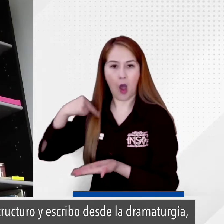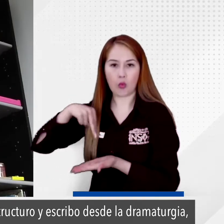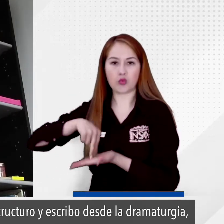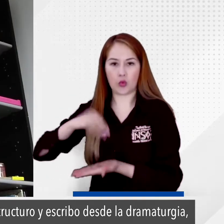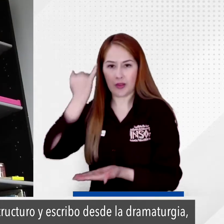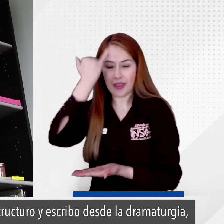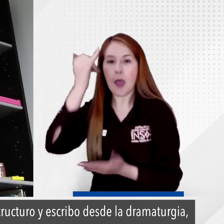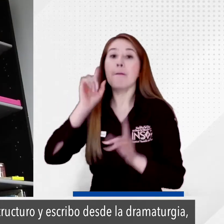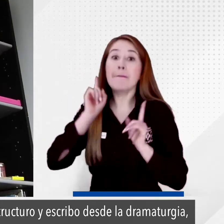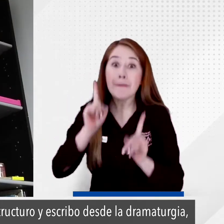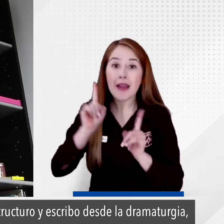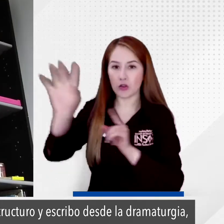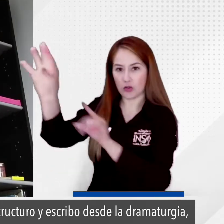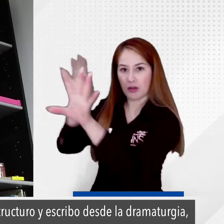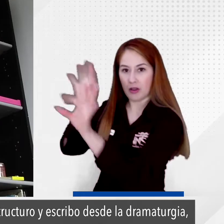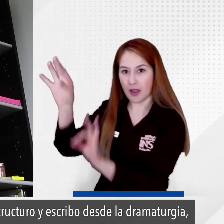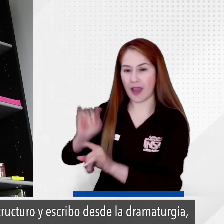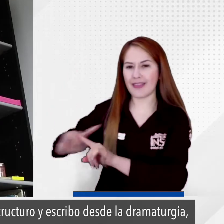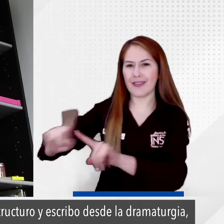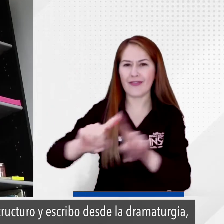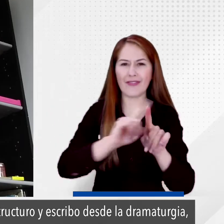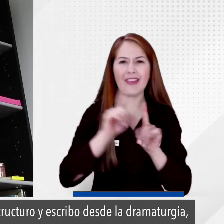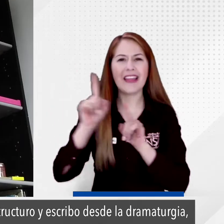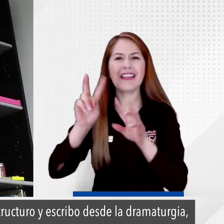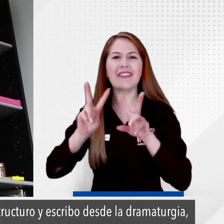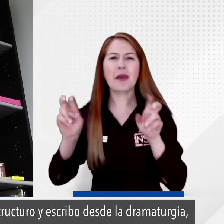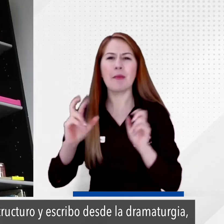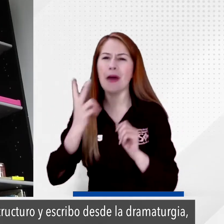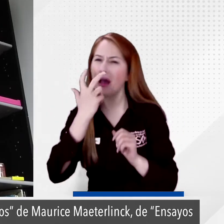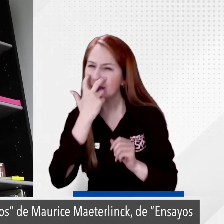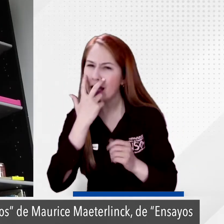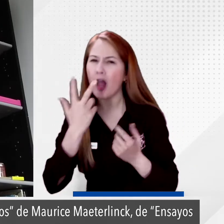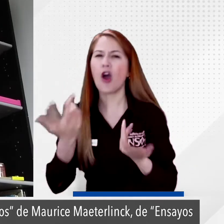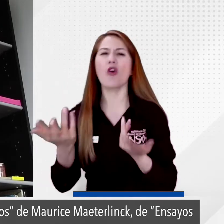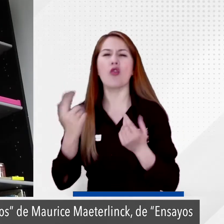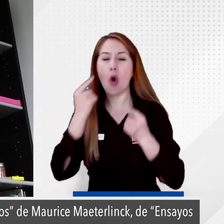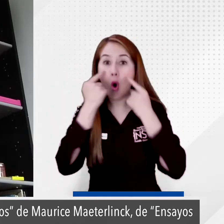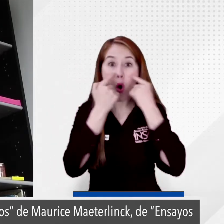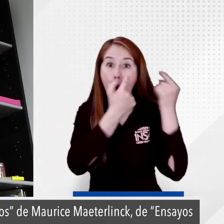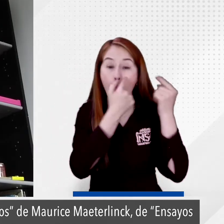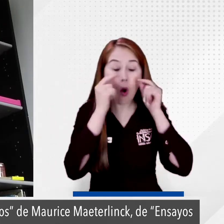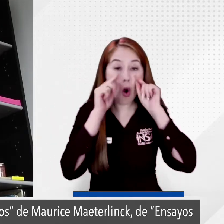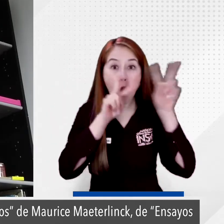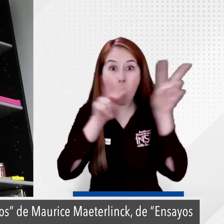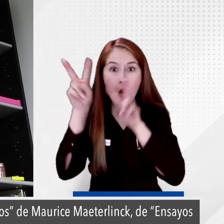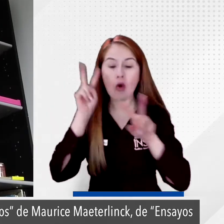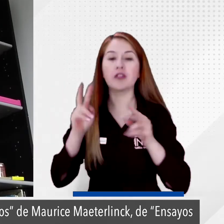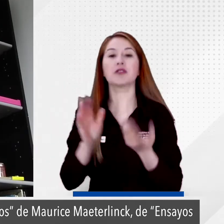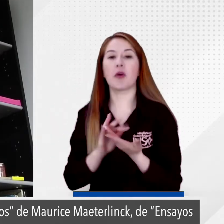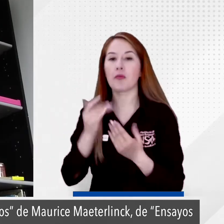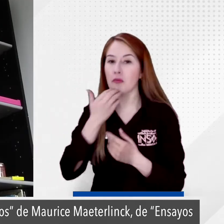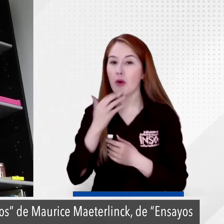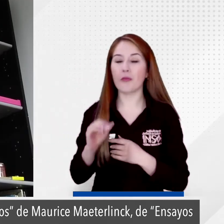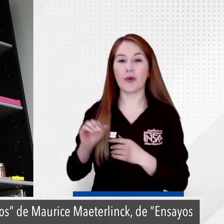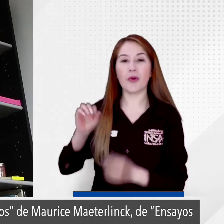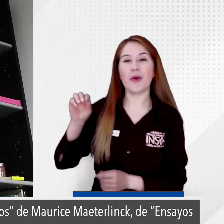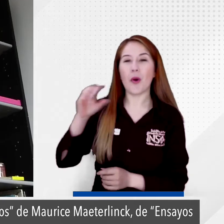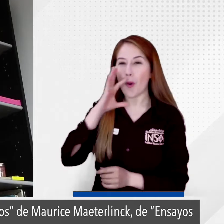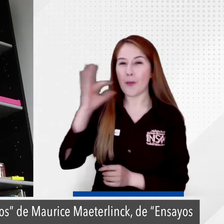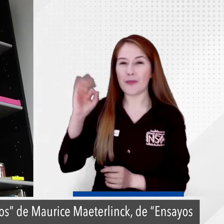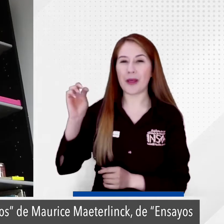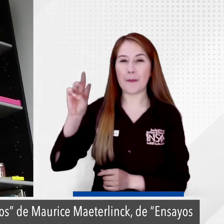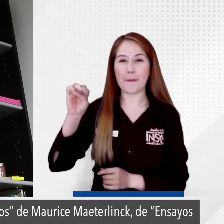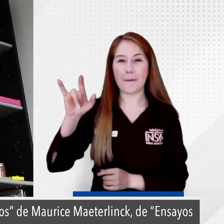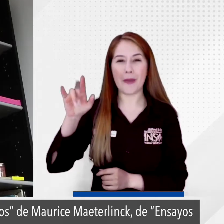inspirada en diferentes textos que tienen que ver con la ceguera, la luz, los ojos, entre los que se destacan Los